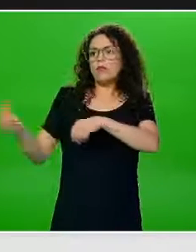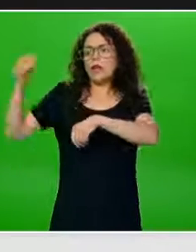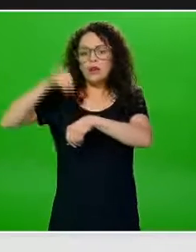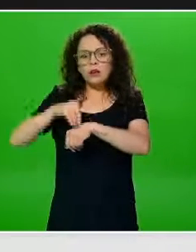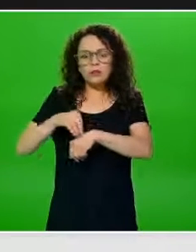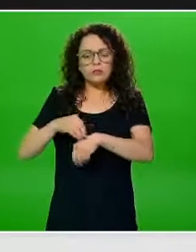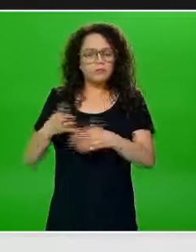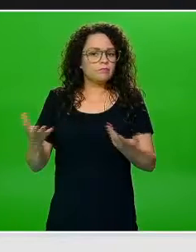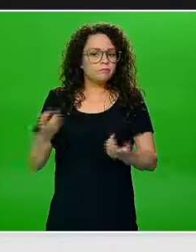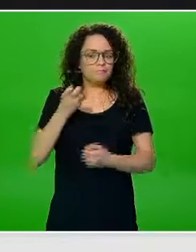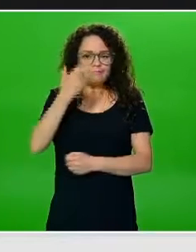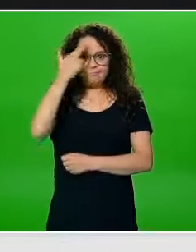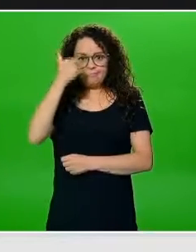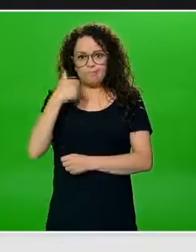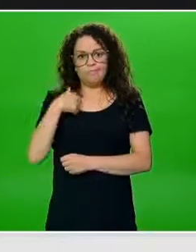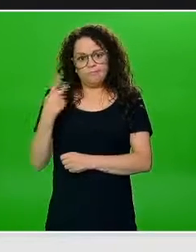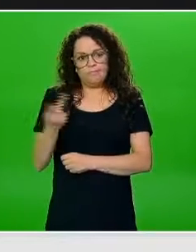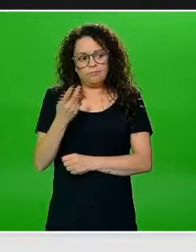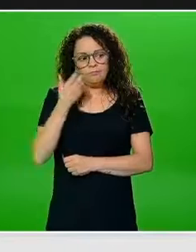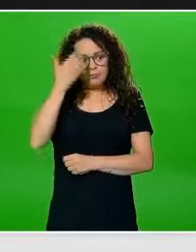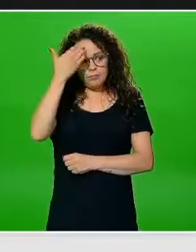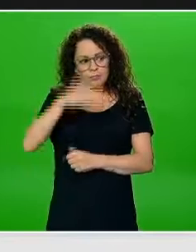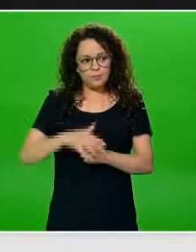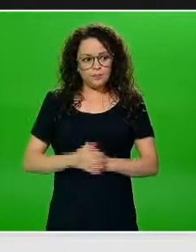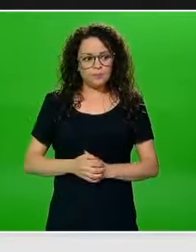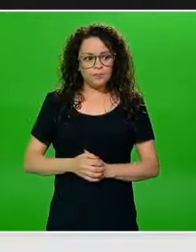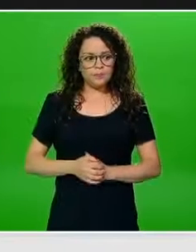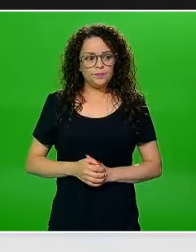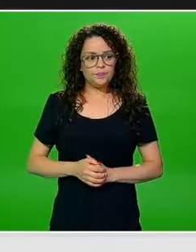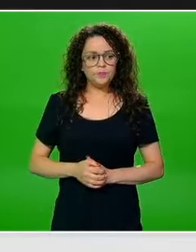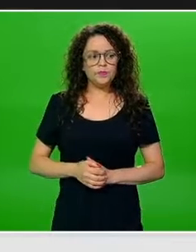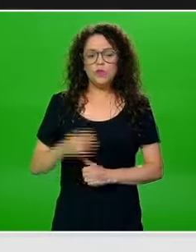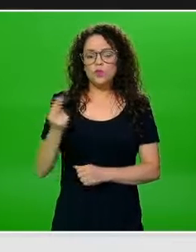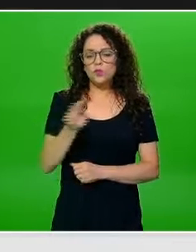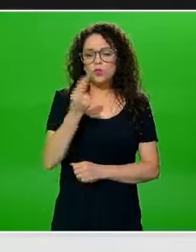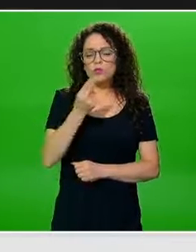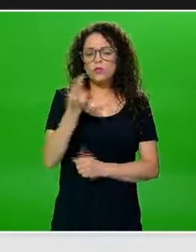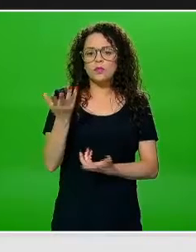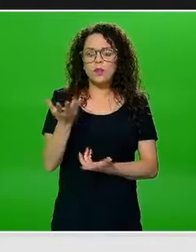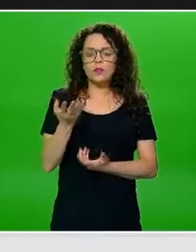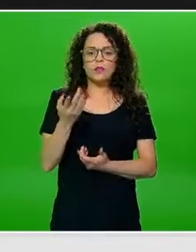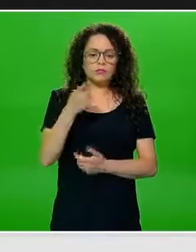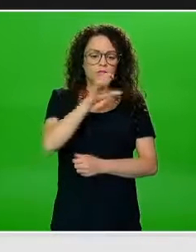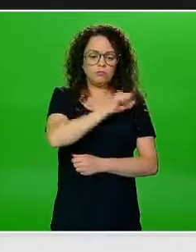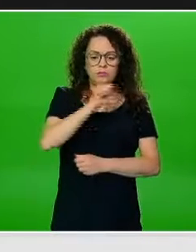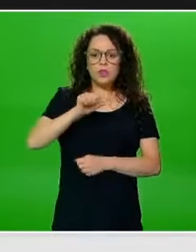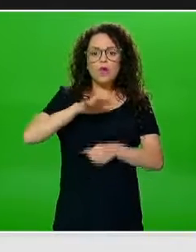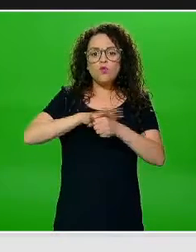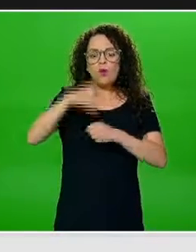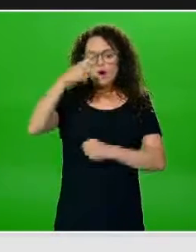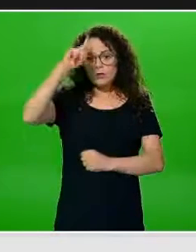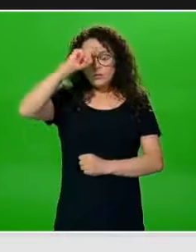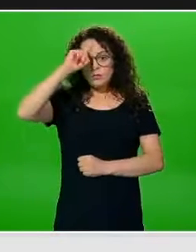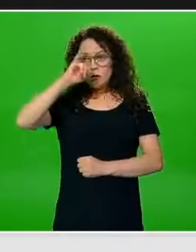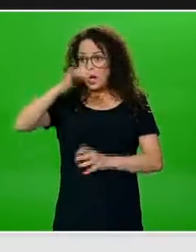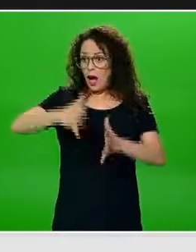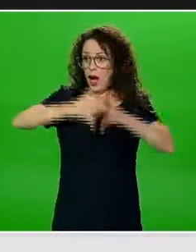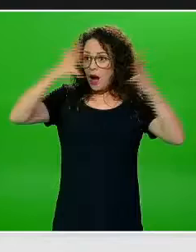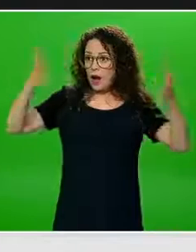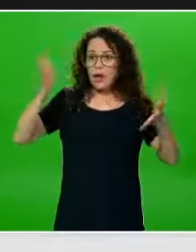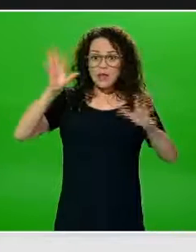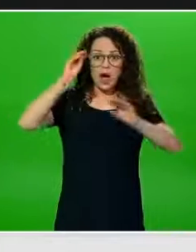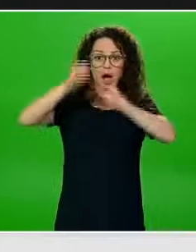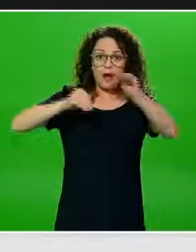sobre el lineamiento, pero ¿qué significaría usted qué salud que está recomendando? ¿Que quiten esas grandes